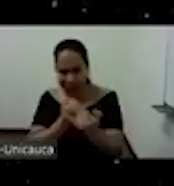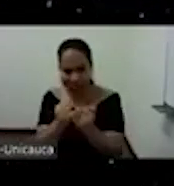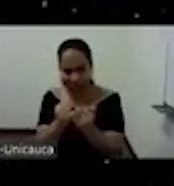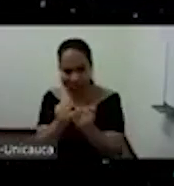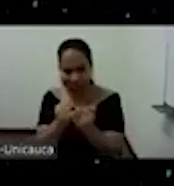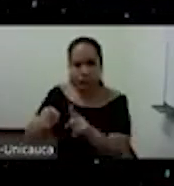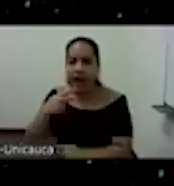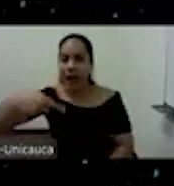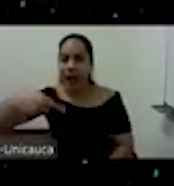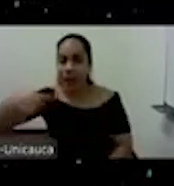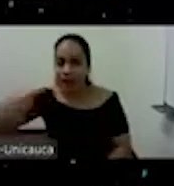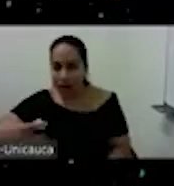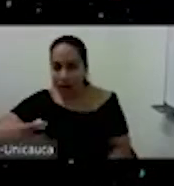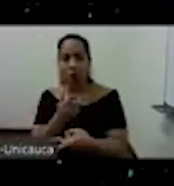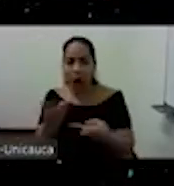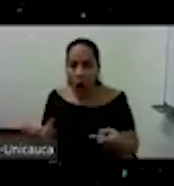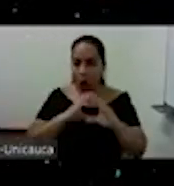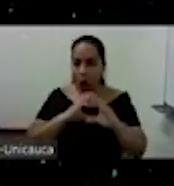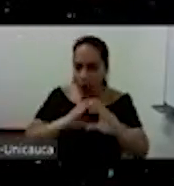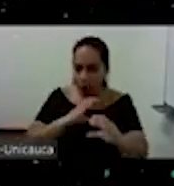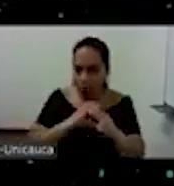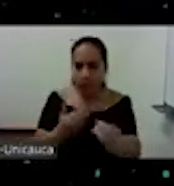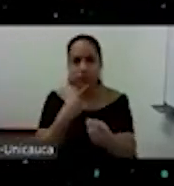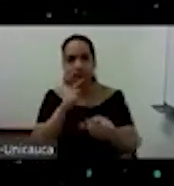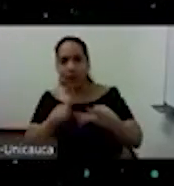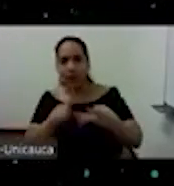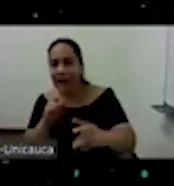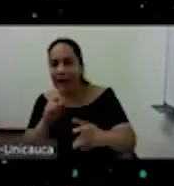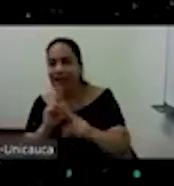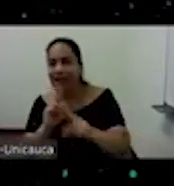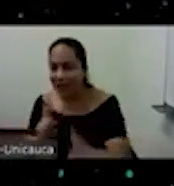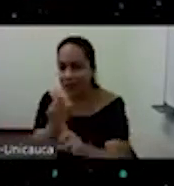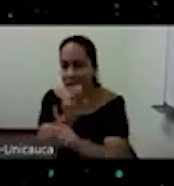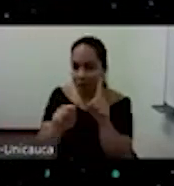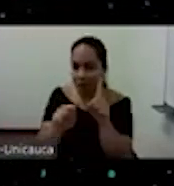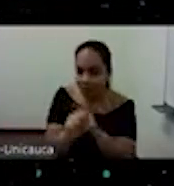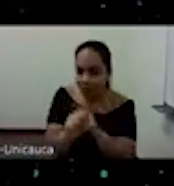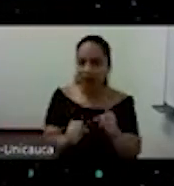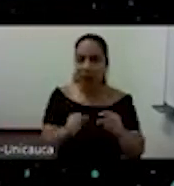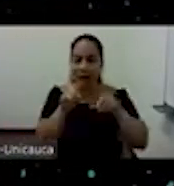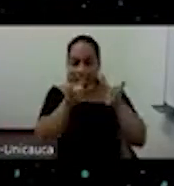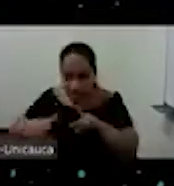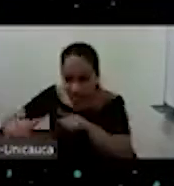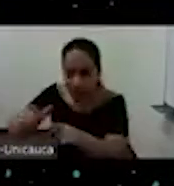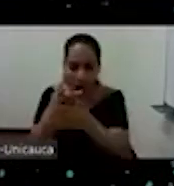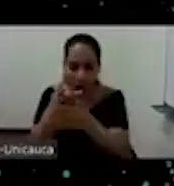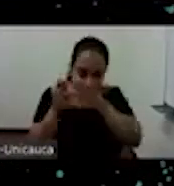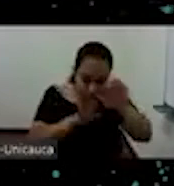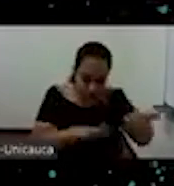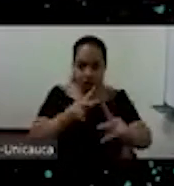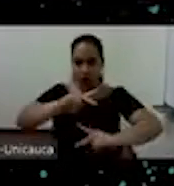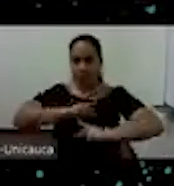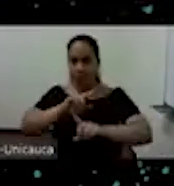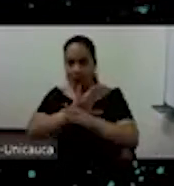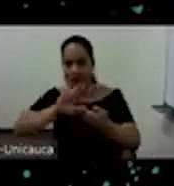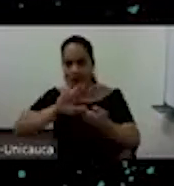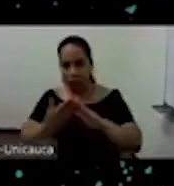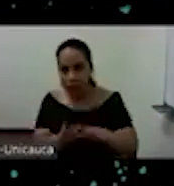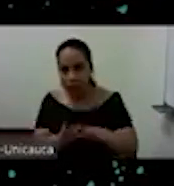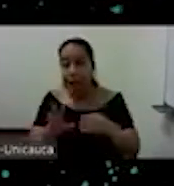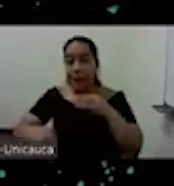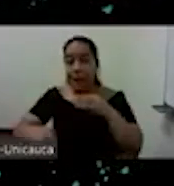lengua, los instrumentos de comunicación, las relaciones sociales, ritos y ceremonias propias, así como el tejido